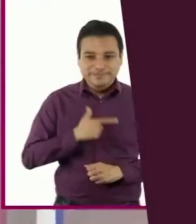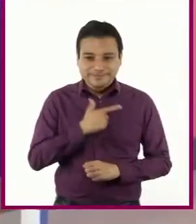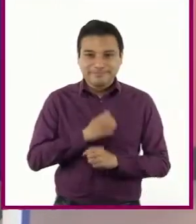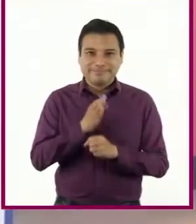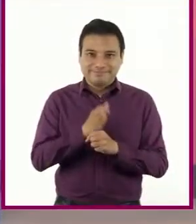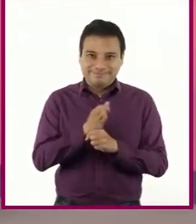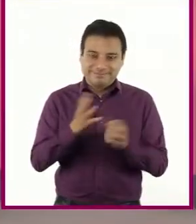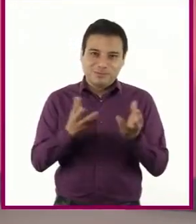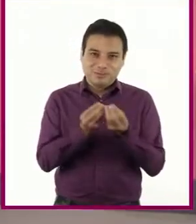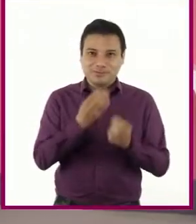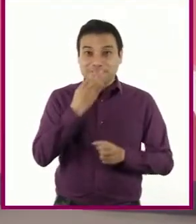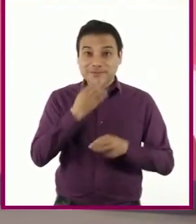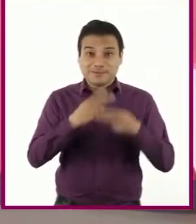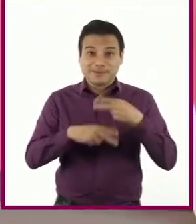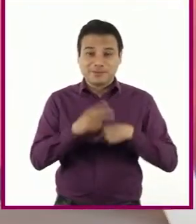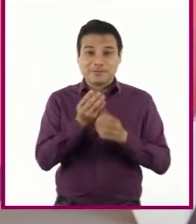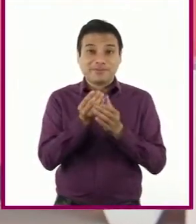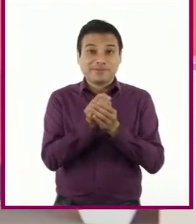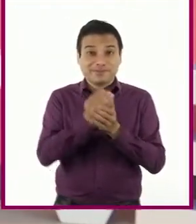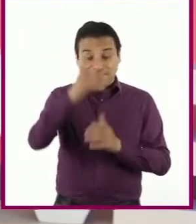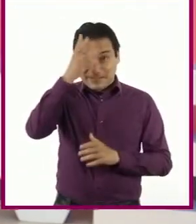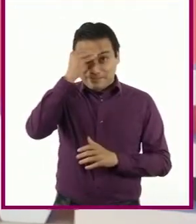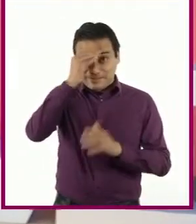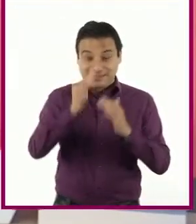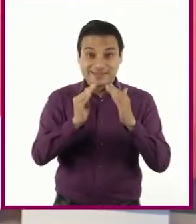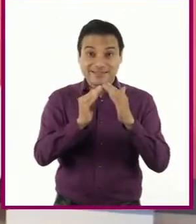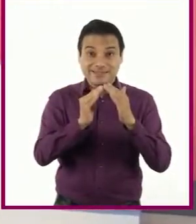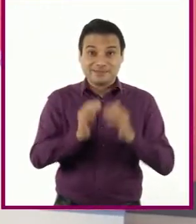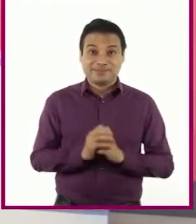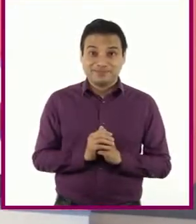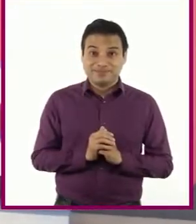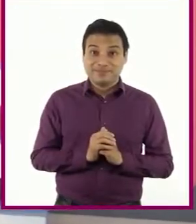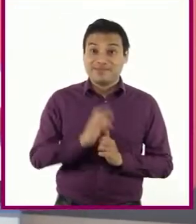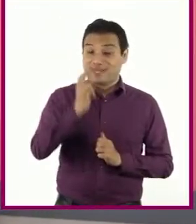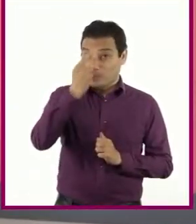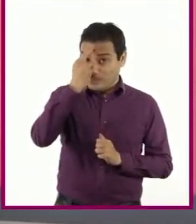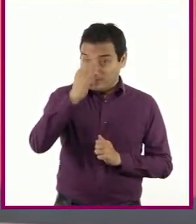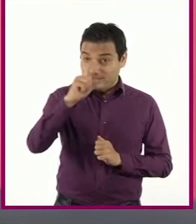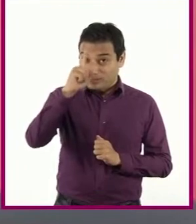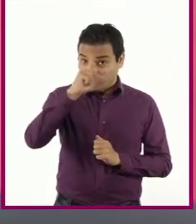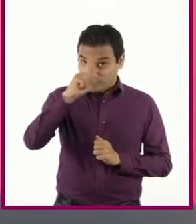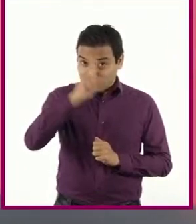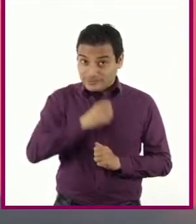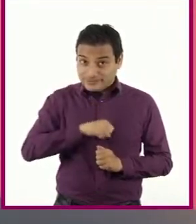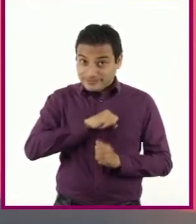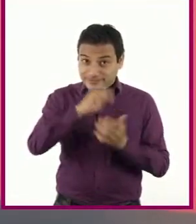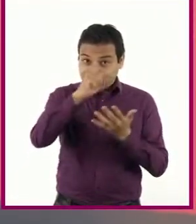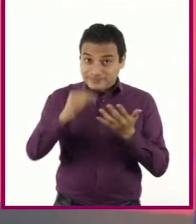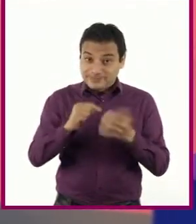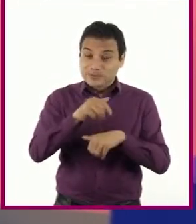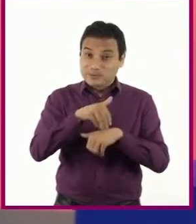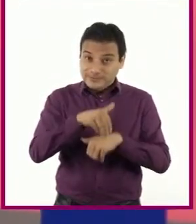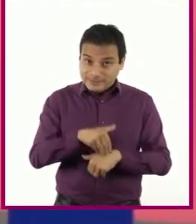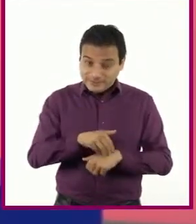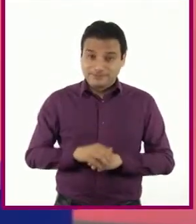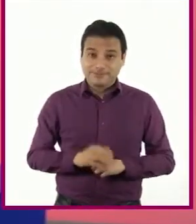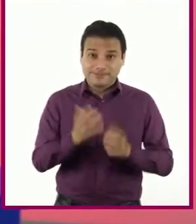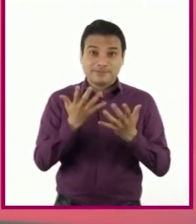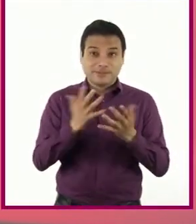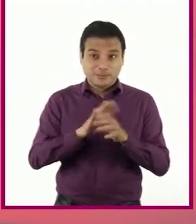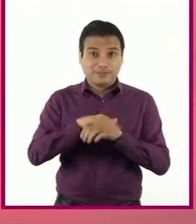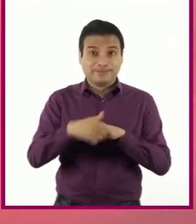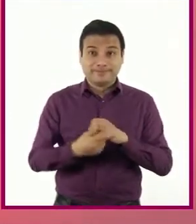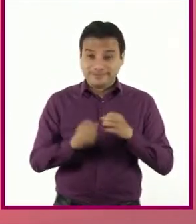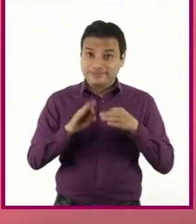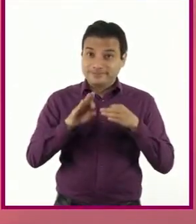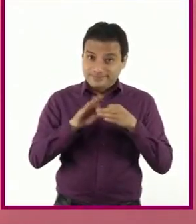Les doy la bienvenida a esta sesión de Aprende en Casa. Les recuerdo continuar con las medidas de higiene y salud, lavándose las manos frecuentemente